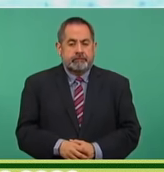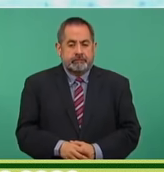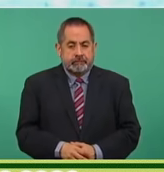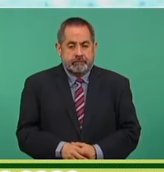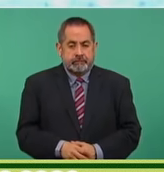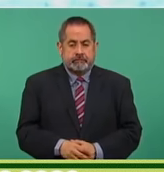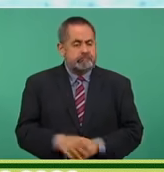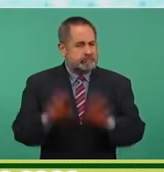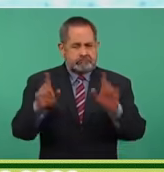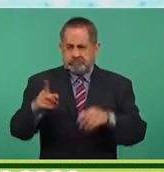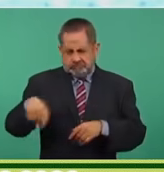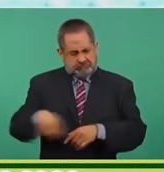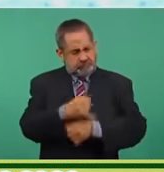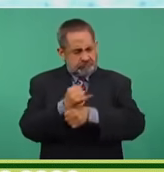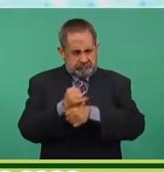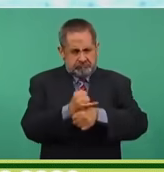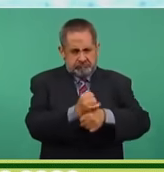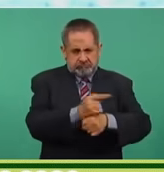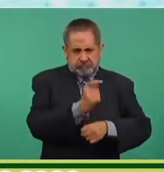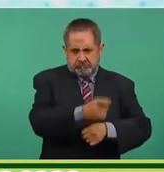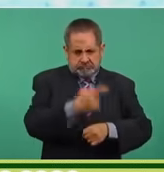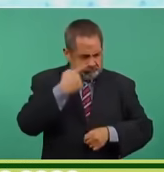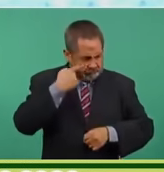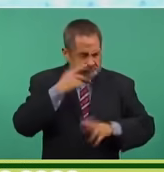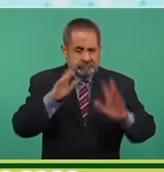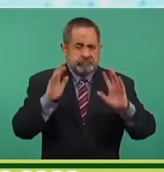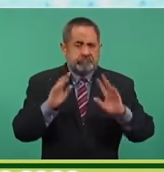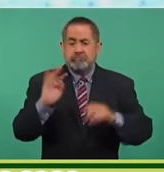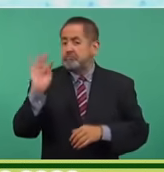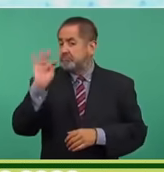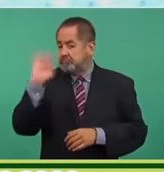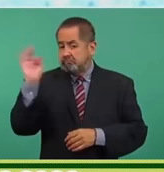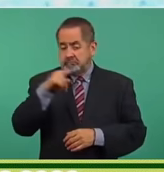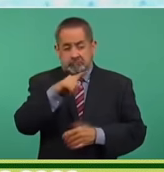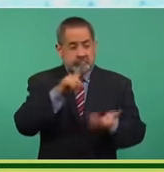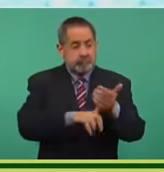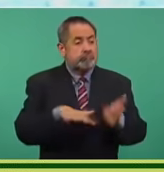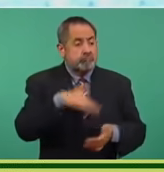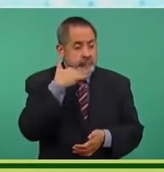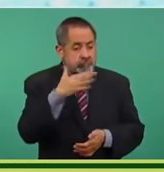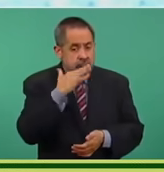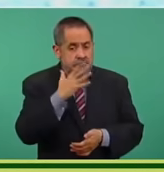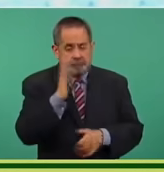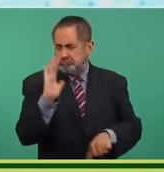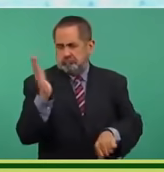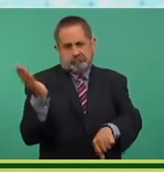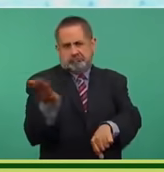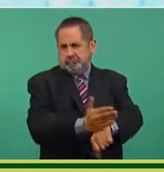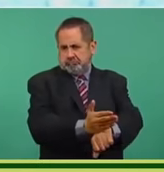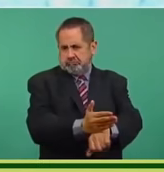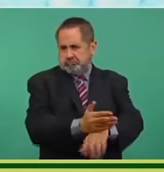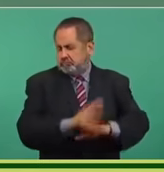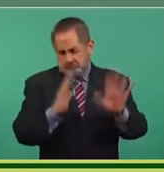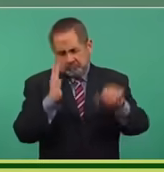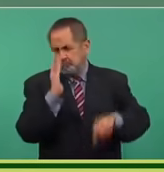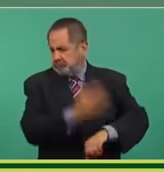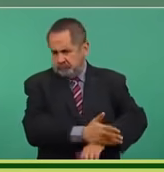que se investigue y si hay corrupción que se castigue